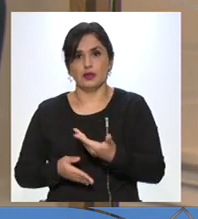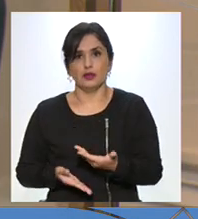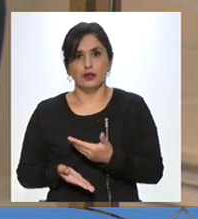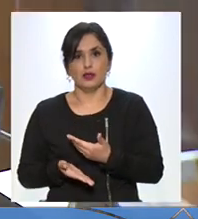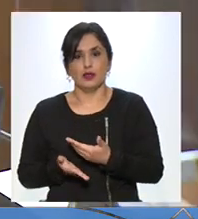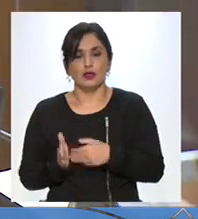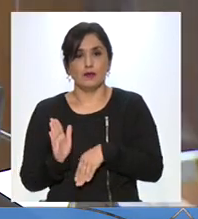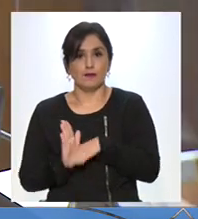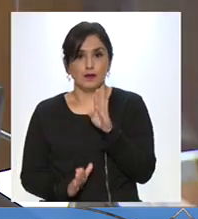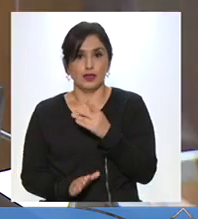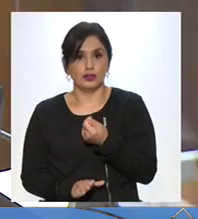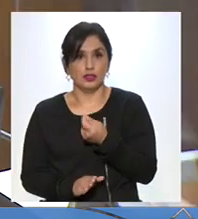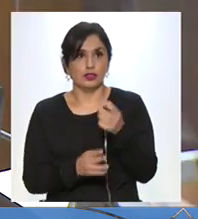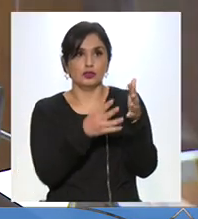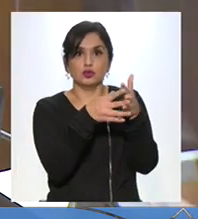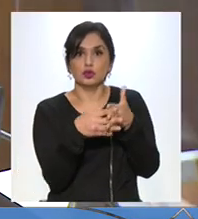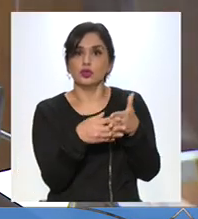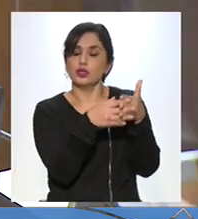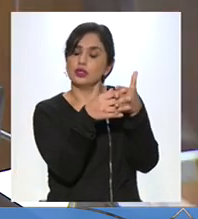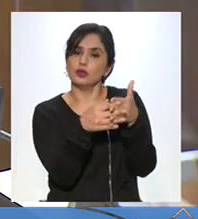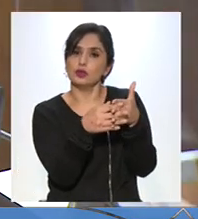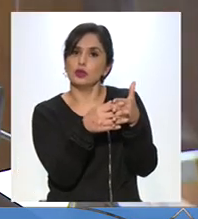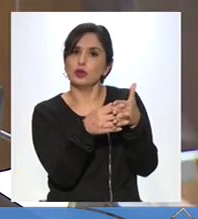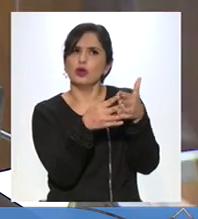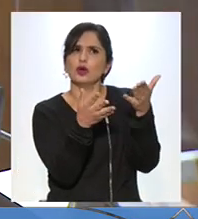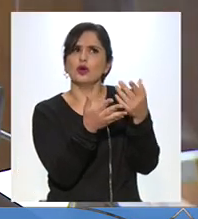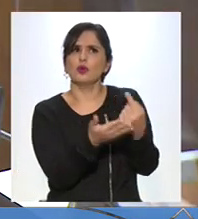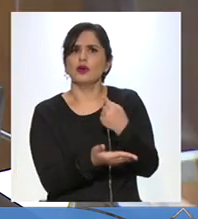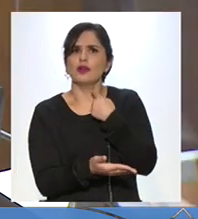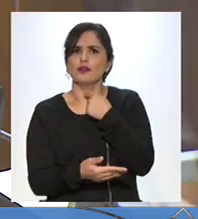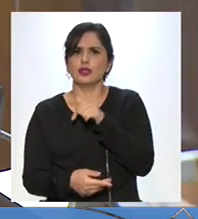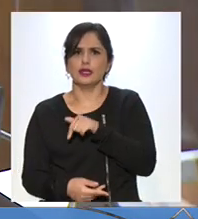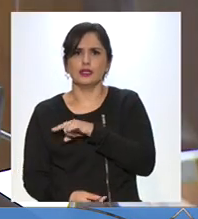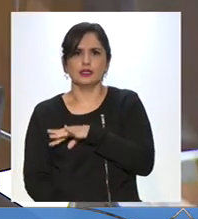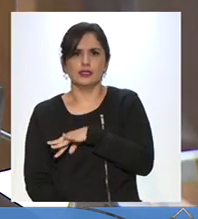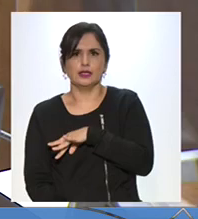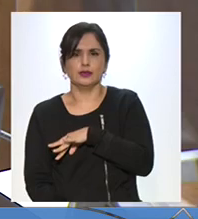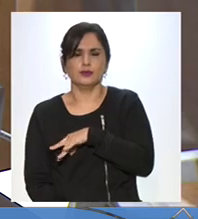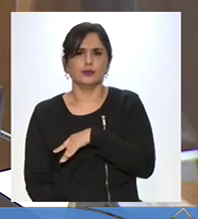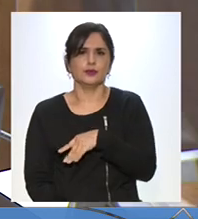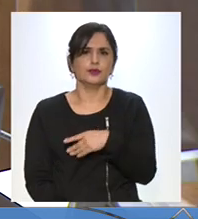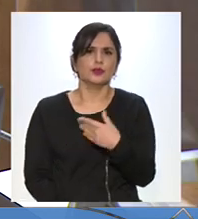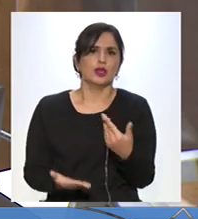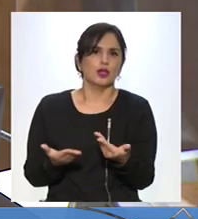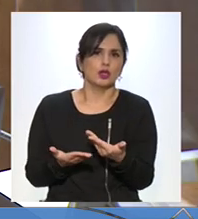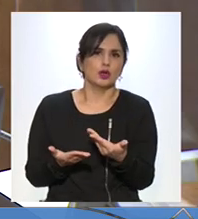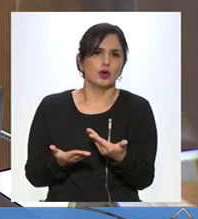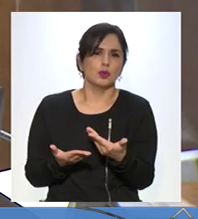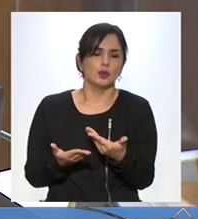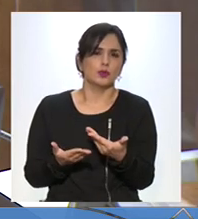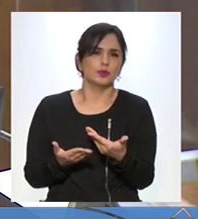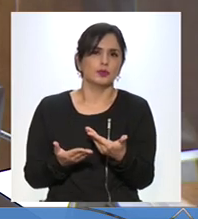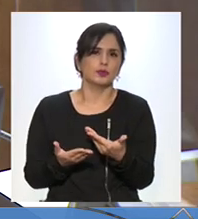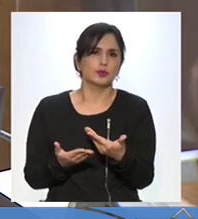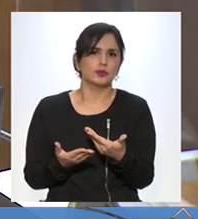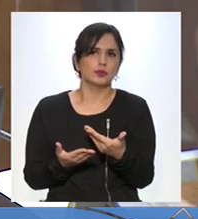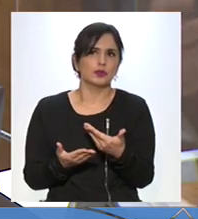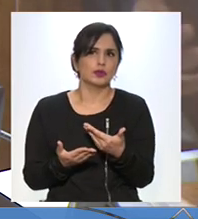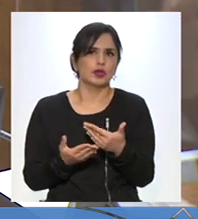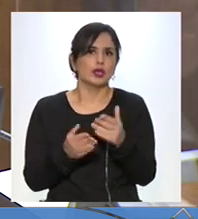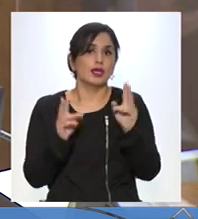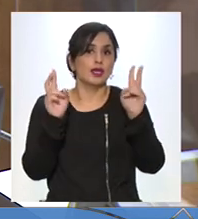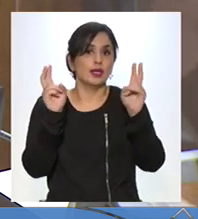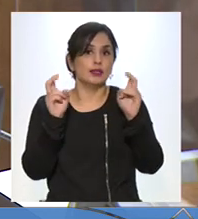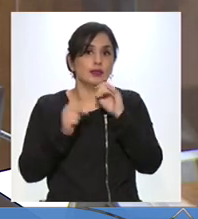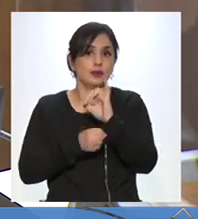inflación en Estados Unidos, ¿cómo le va a pegar a Chile? En definitiva, ¿qué va a pasar? Y cómo este fenómeno es internacional y no es solo